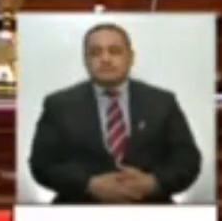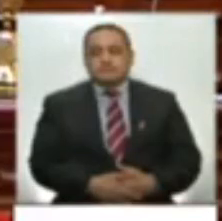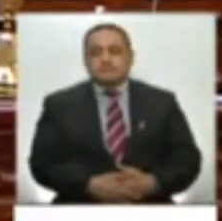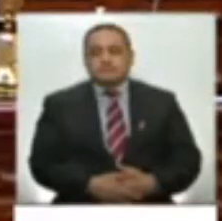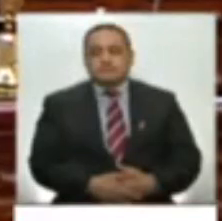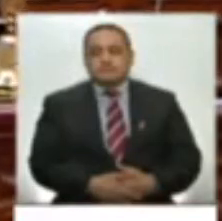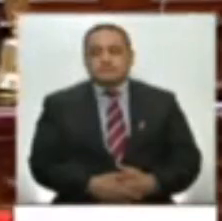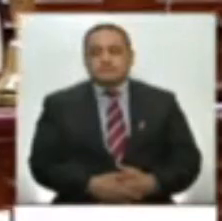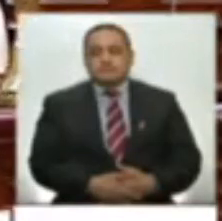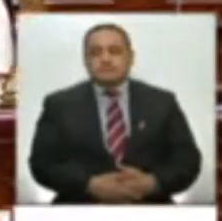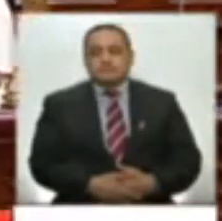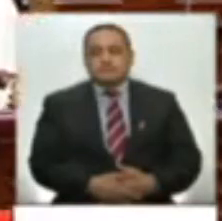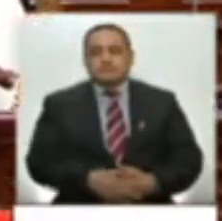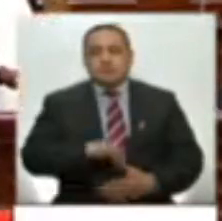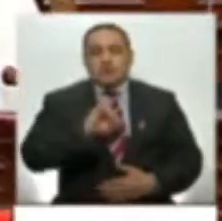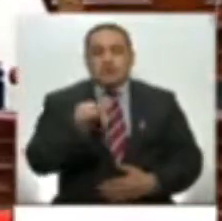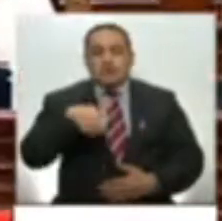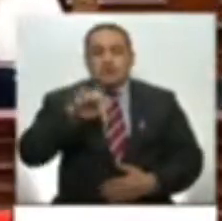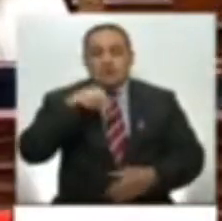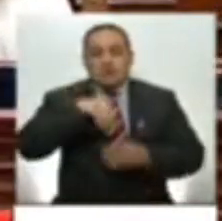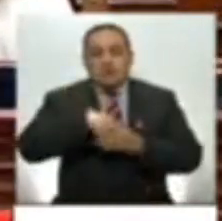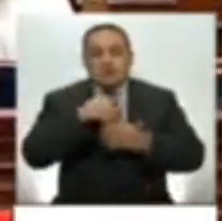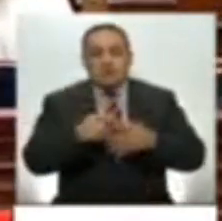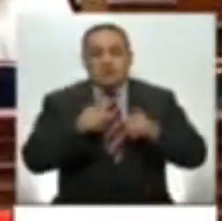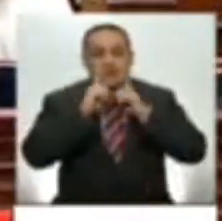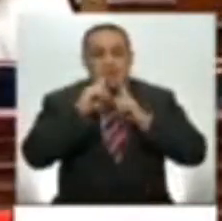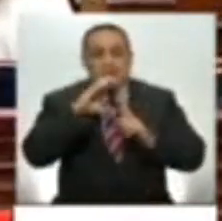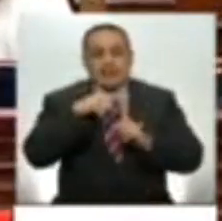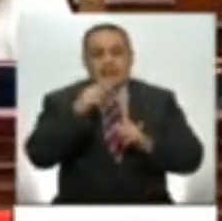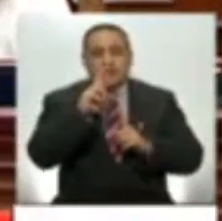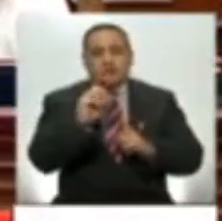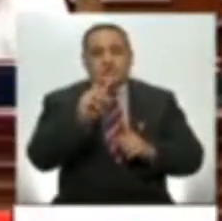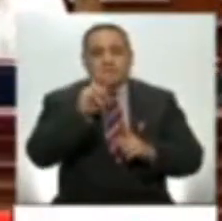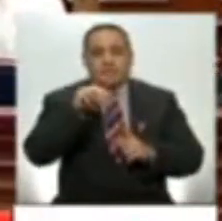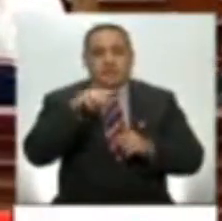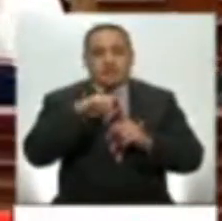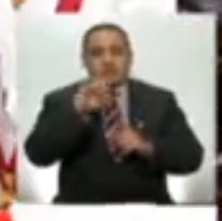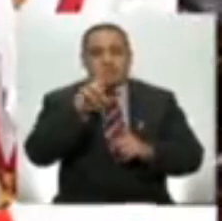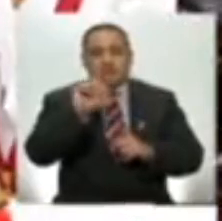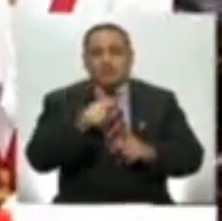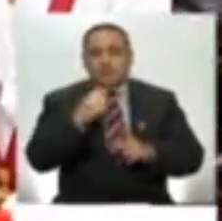Jurado Nacional de Elecciones, credencial otorgada a Héctor José Ventura Ángel, DNI